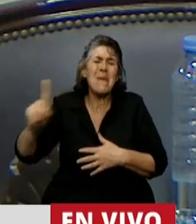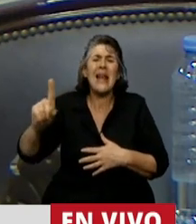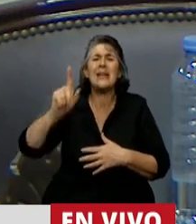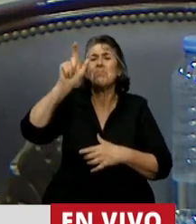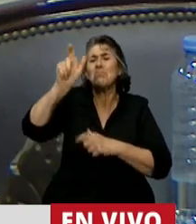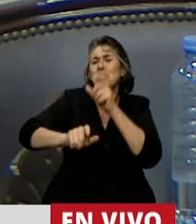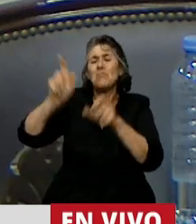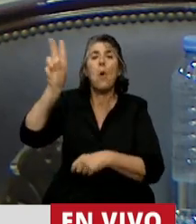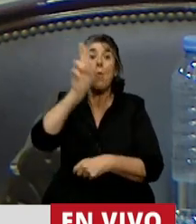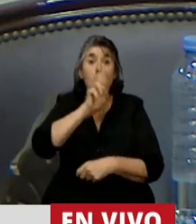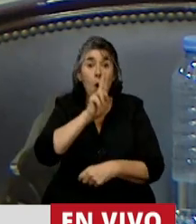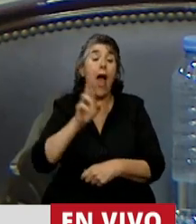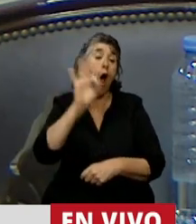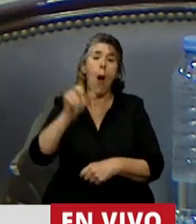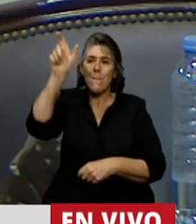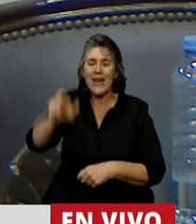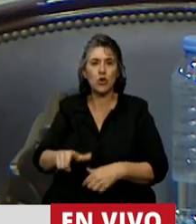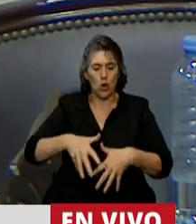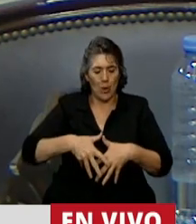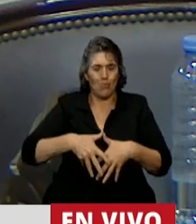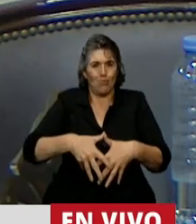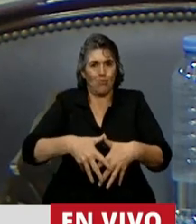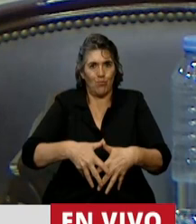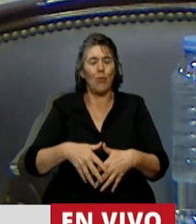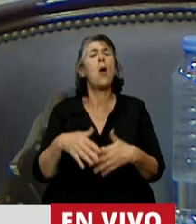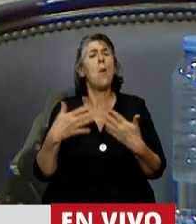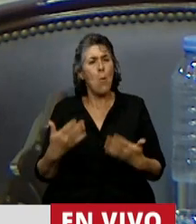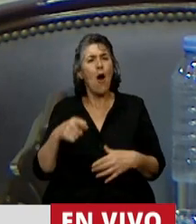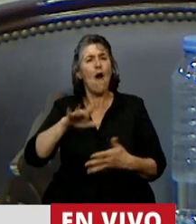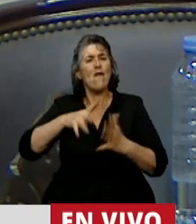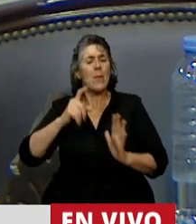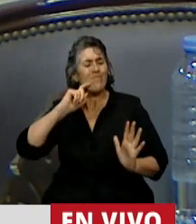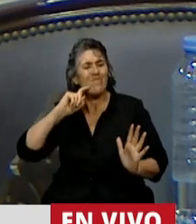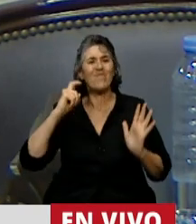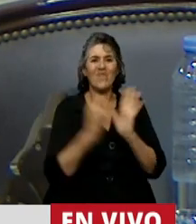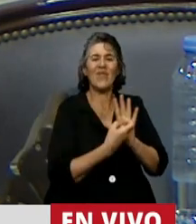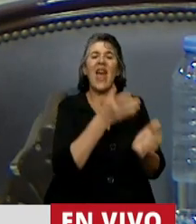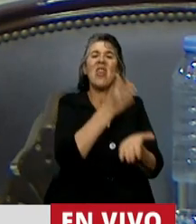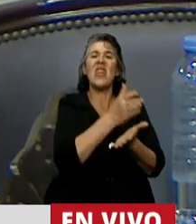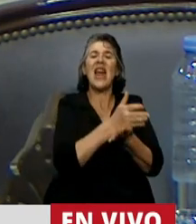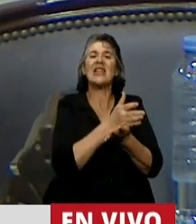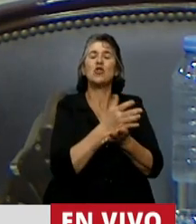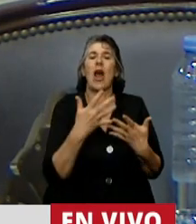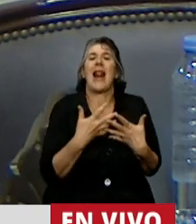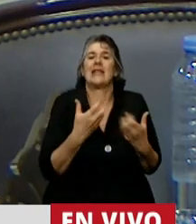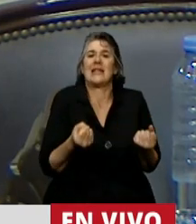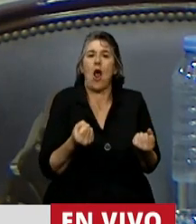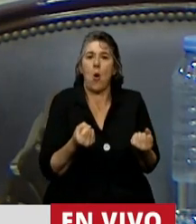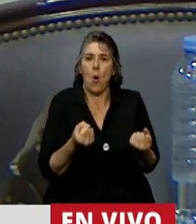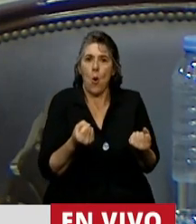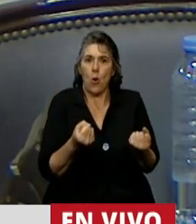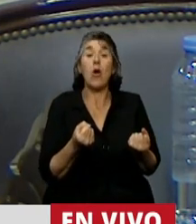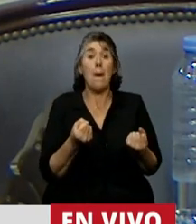gestantes. Por eso decimos que se viola el derecho a la salud. Y cuando es el Estado quien empuja a